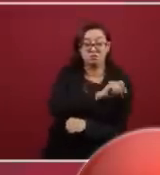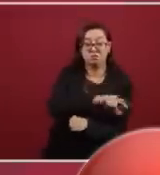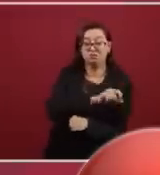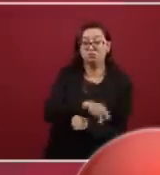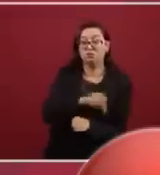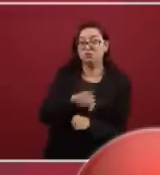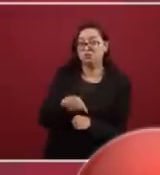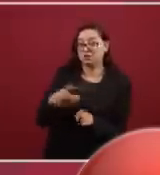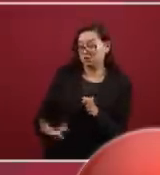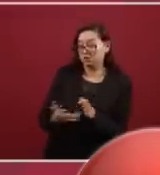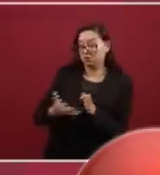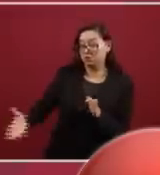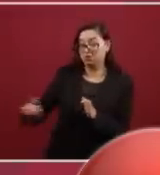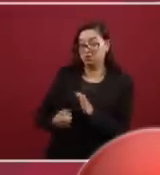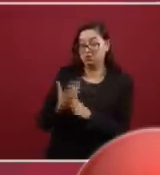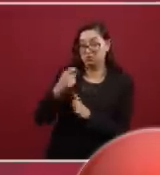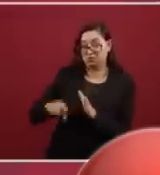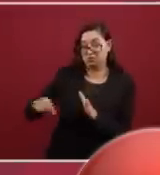estos